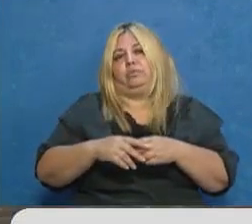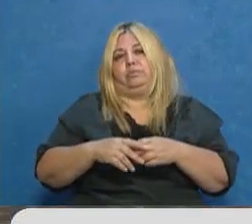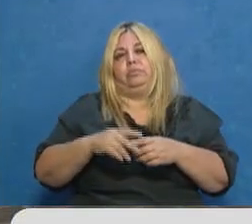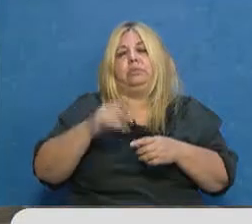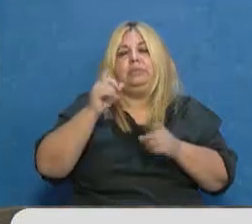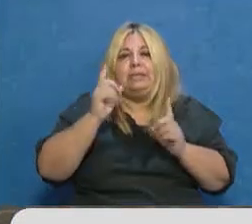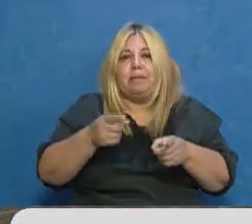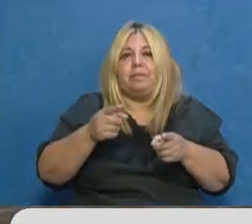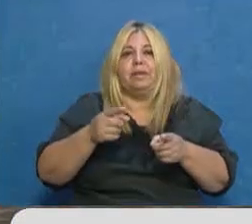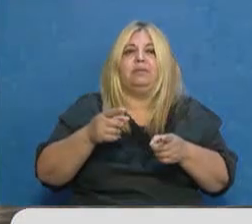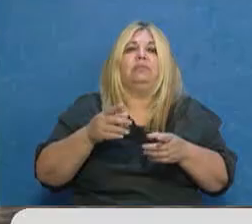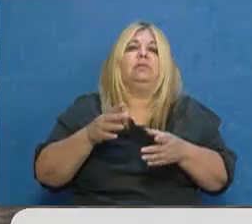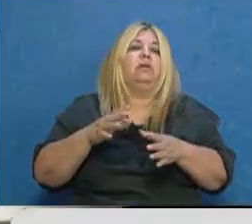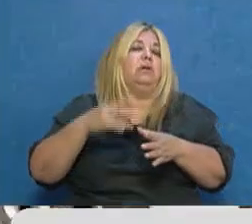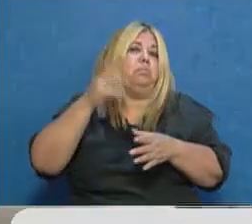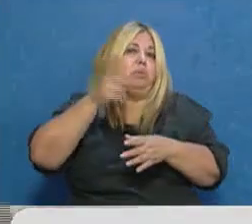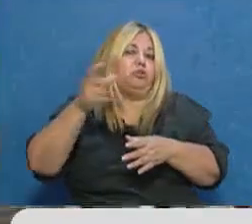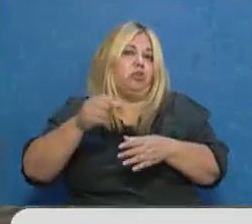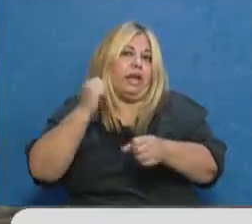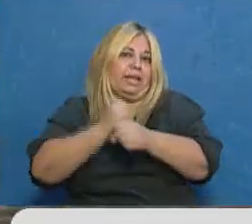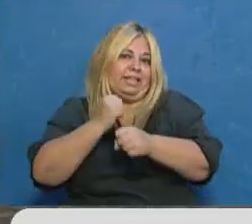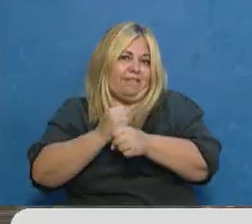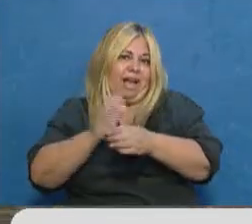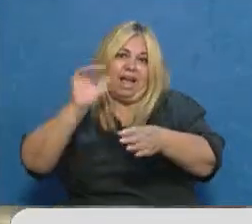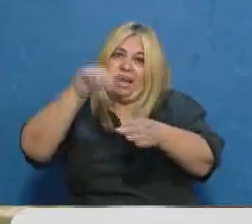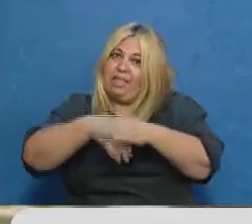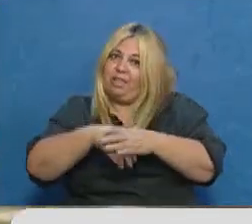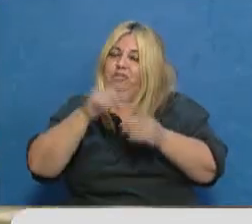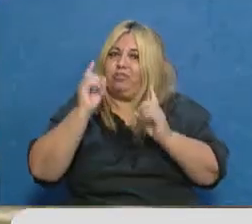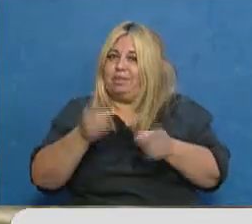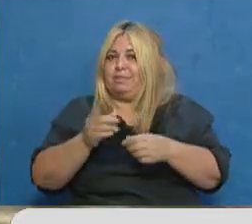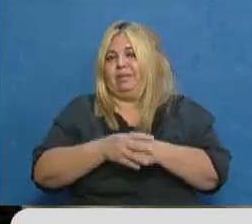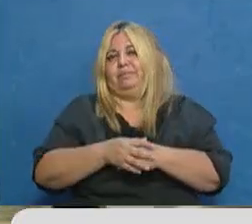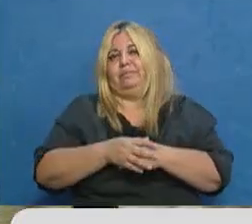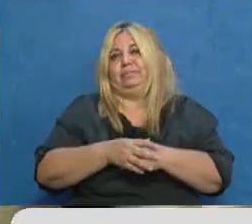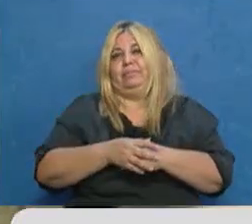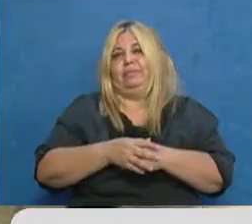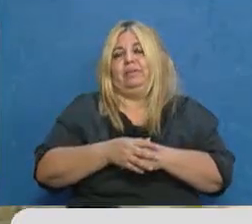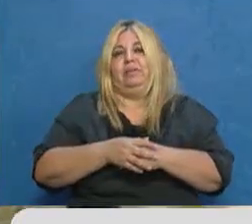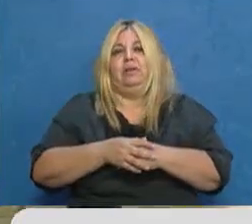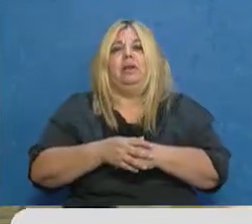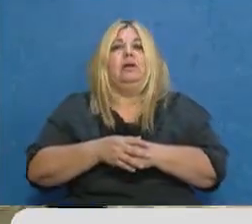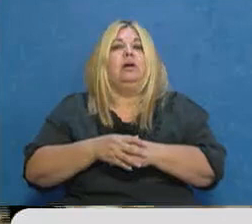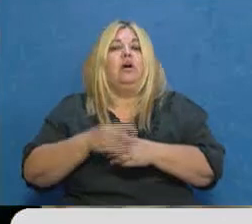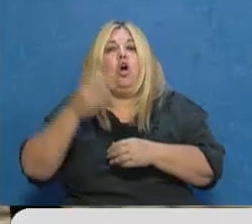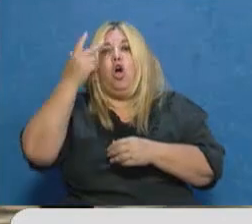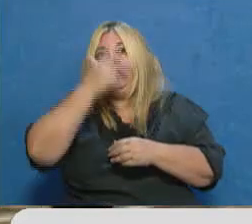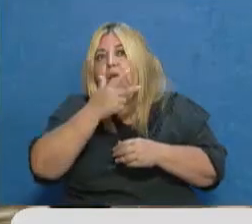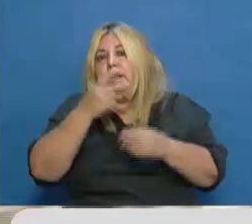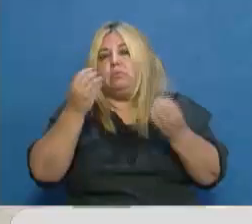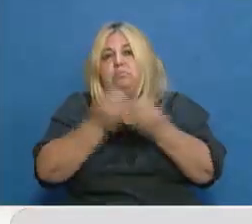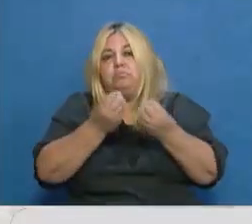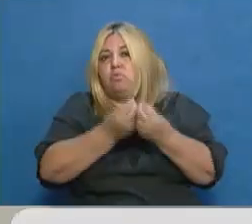se define también la suerte de miles de trabajadores, directos e indirectos, si se analiza que en muchos hoteles